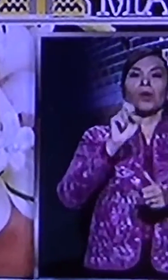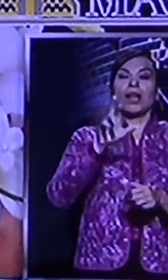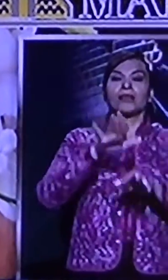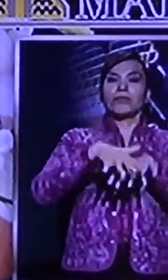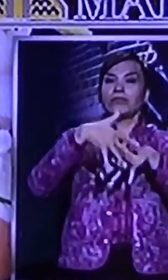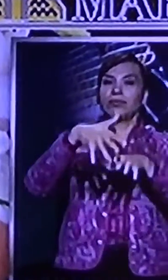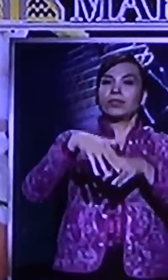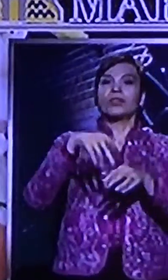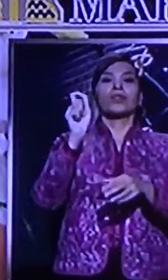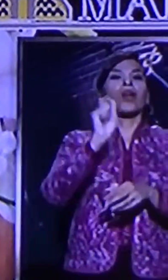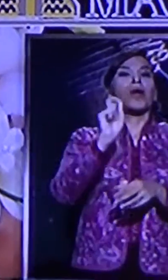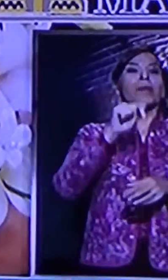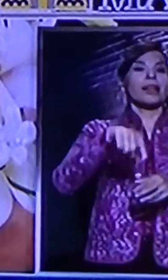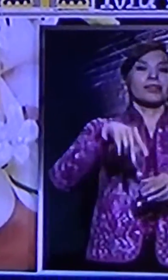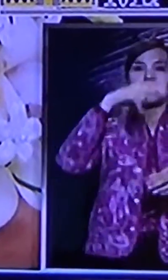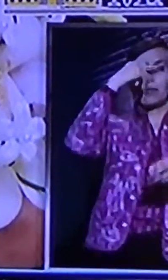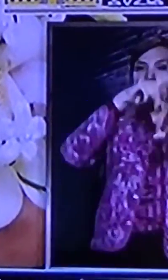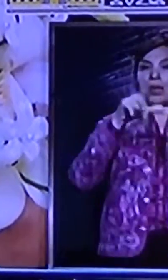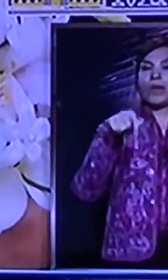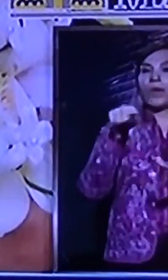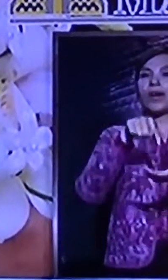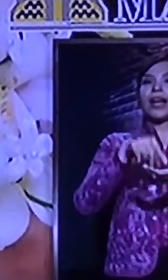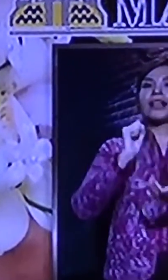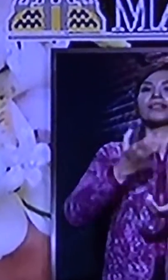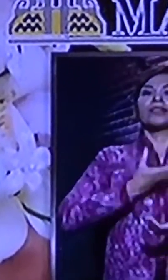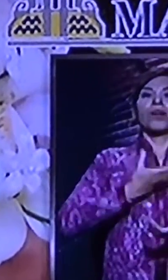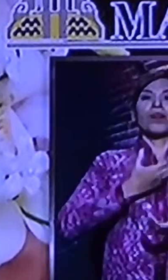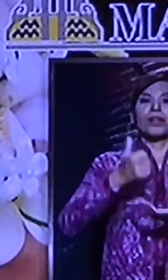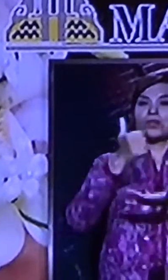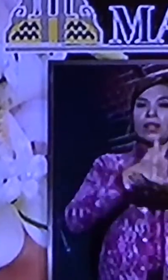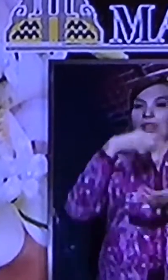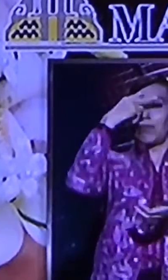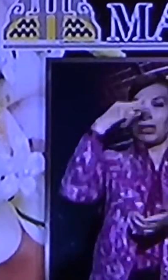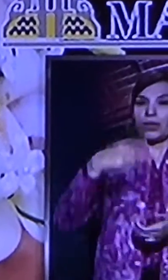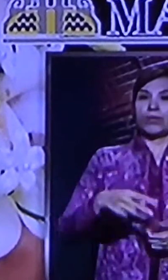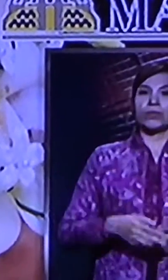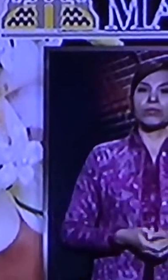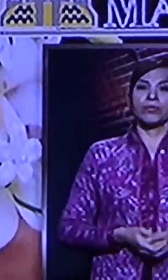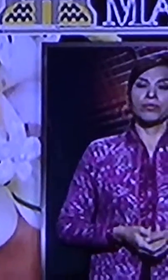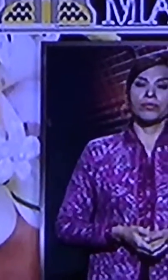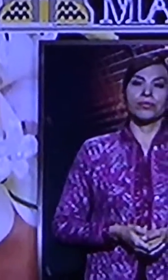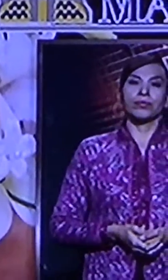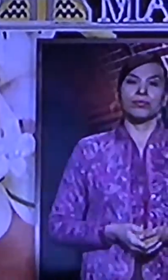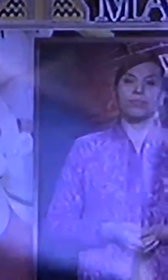el desfile Novias de México en el Centro Histórico de la Ciudad de México.